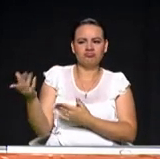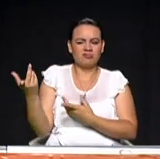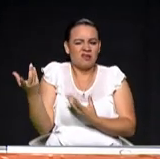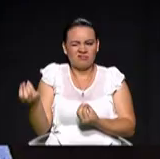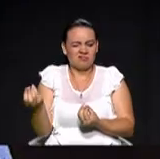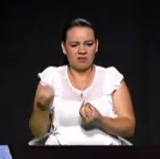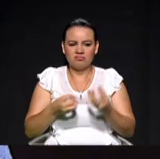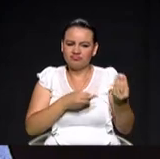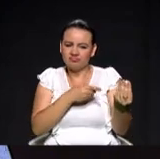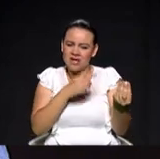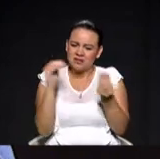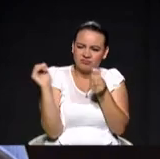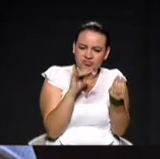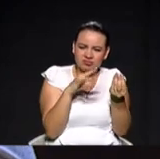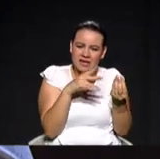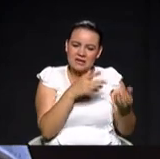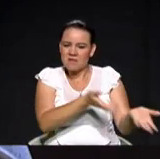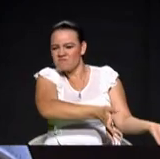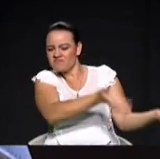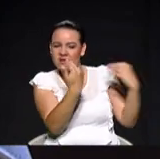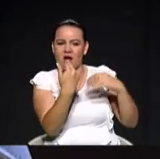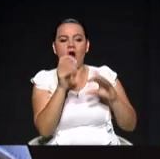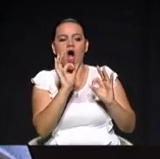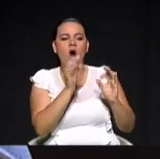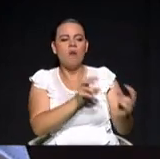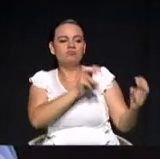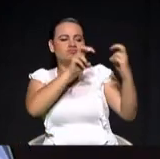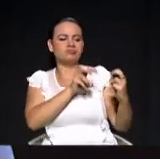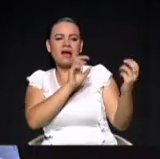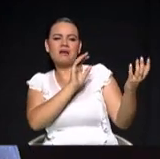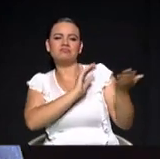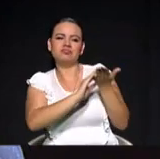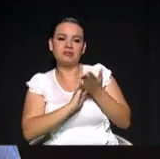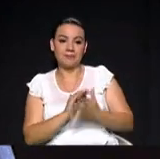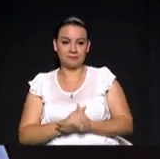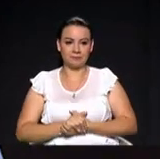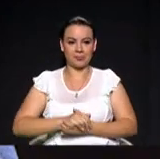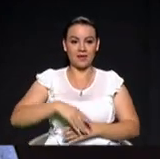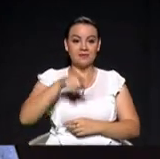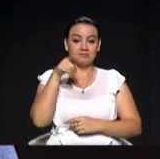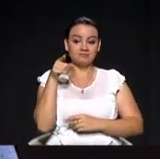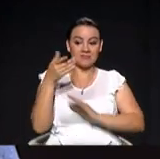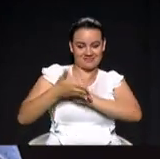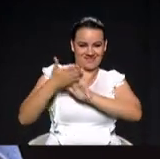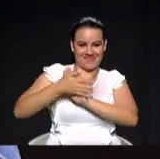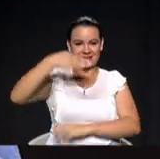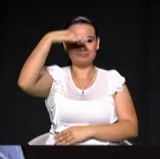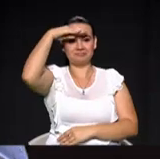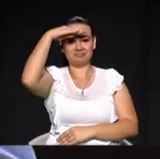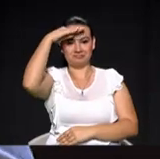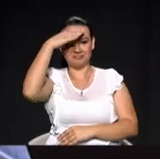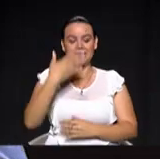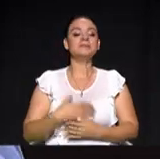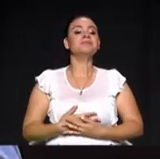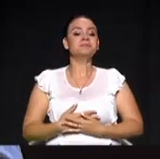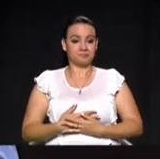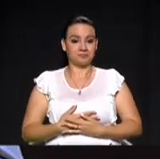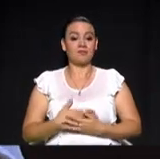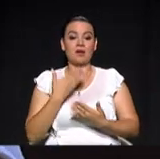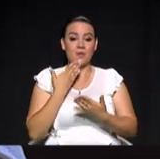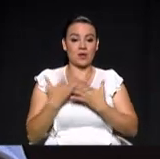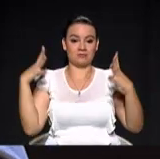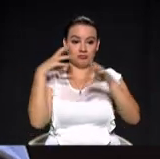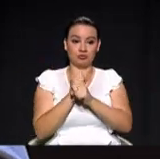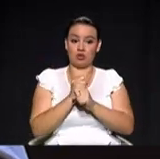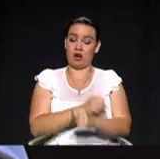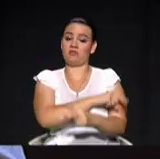las muy buenas noches para todos los linenses para los televidentes para quienes están hoy en el panel las dos cosas vamos a combatir